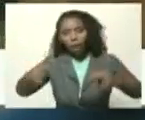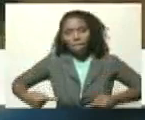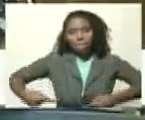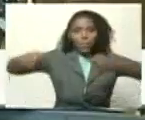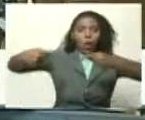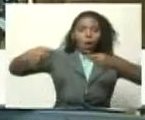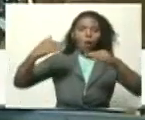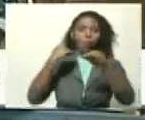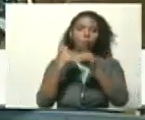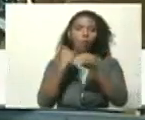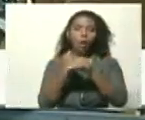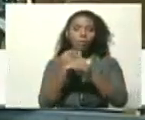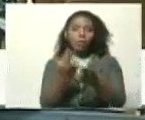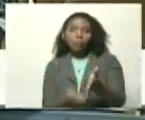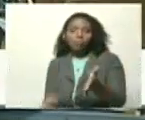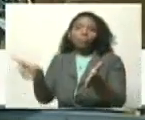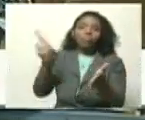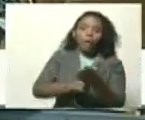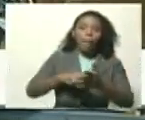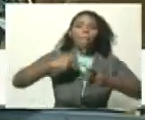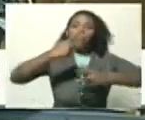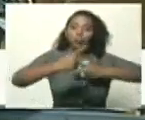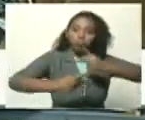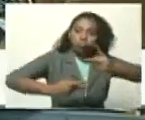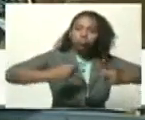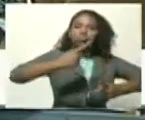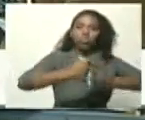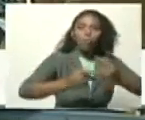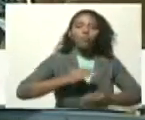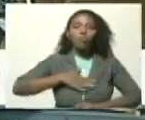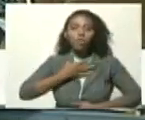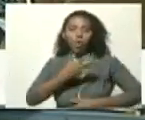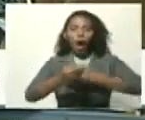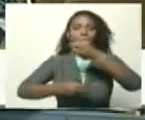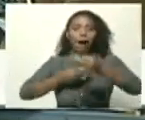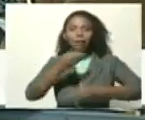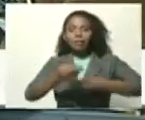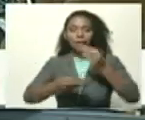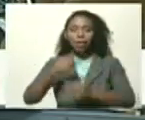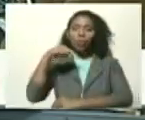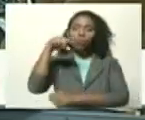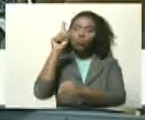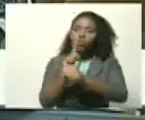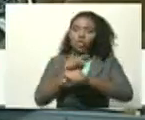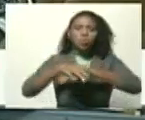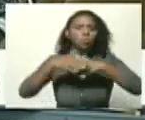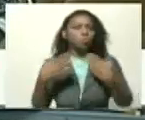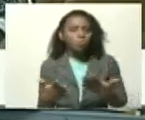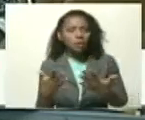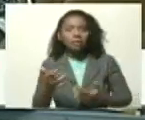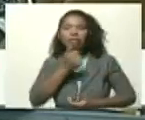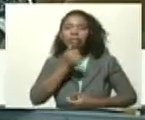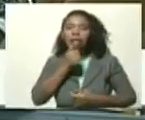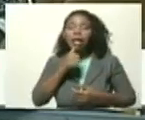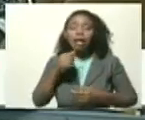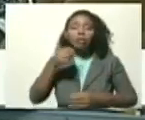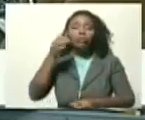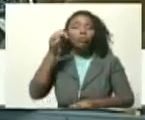se repetirá el procedimiento, pudiendo optar solamente quienes